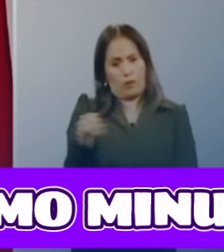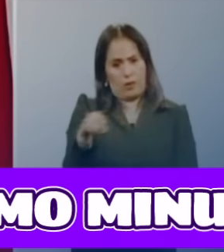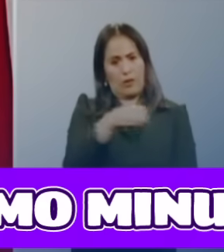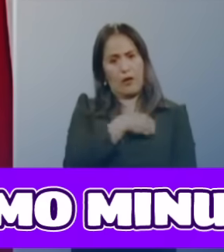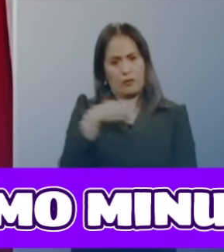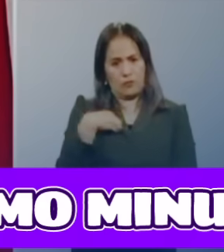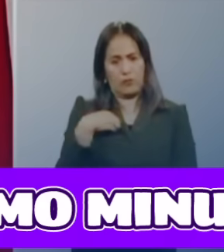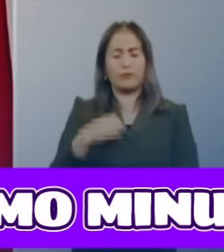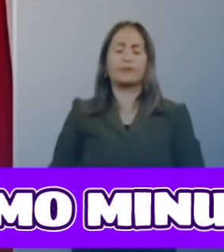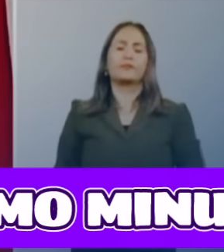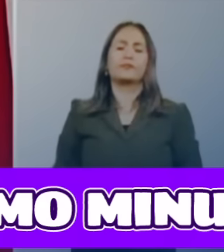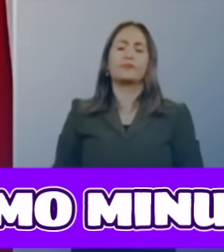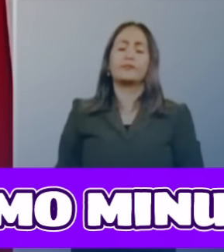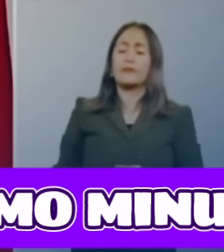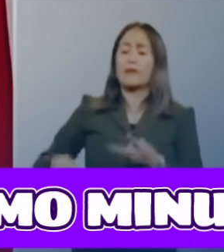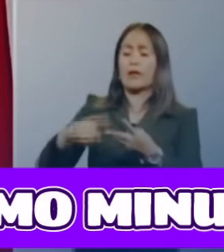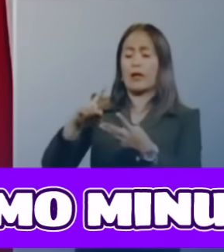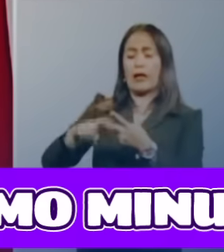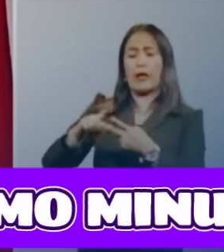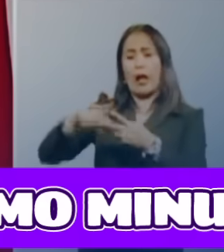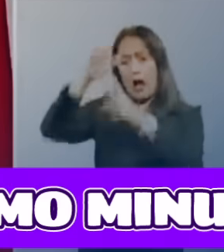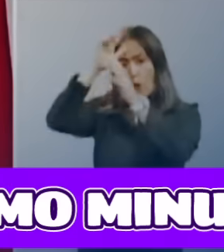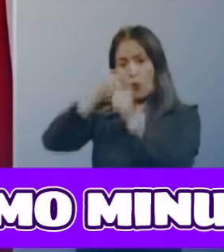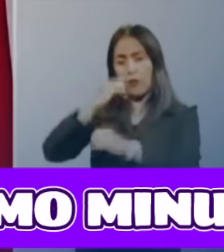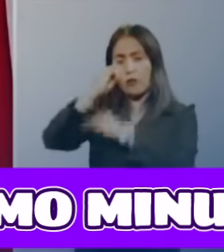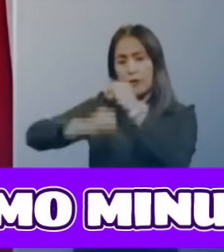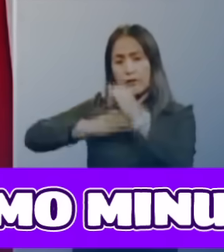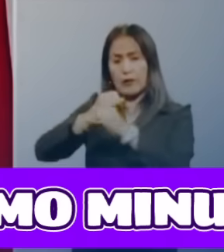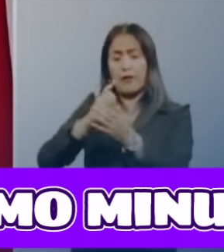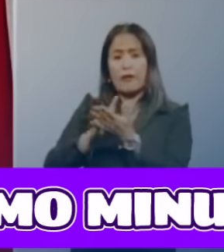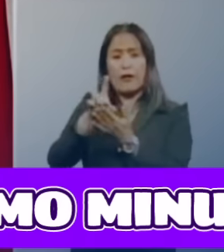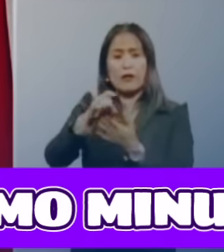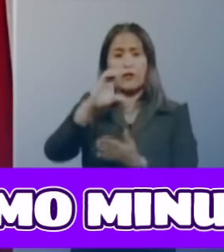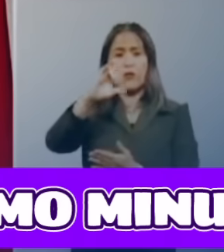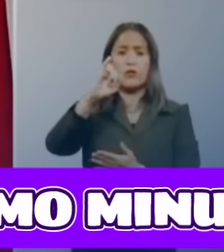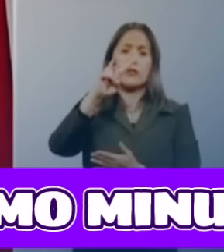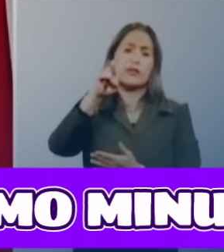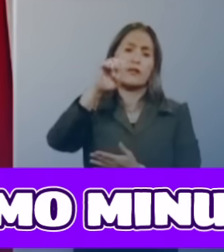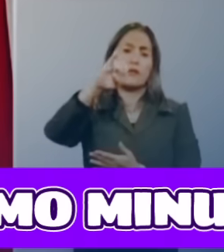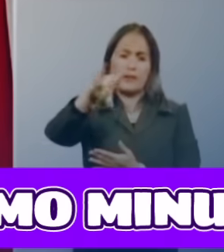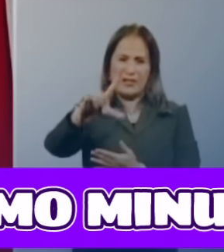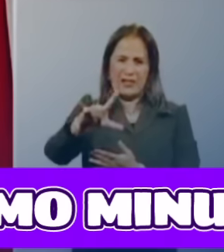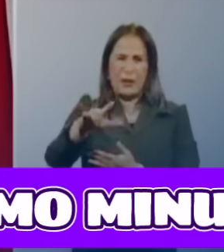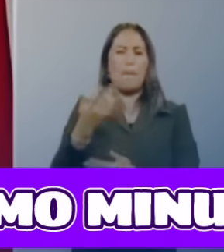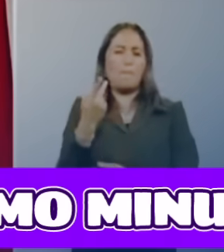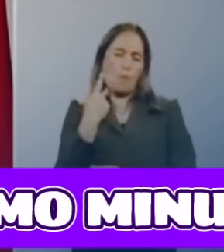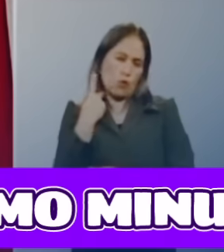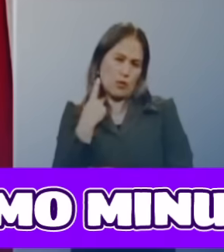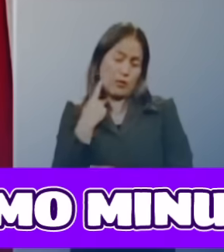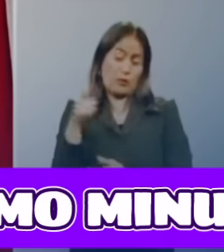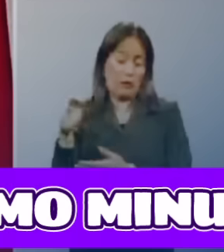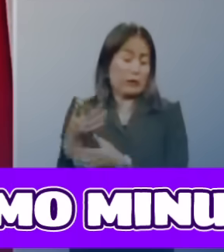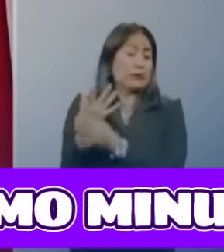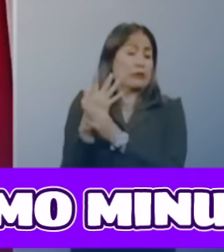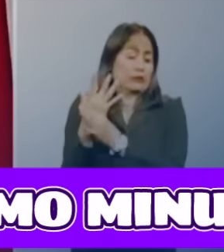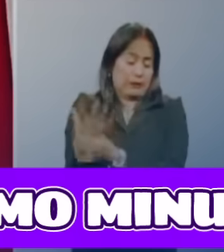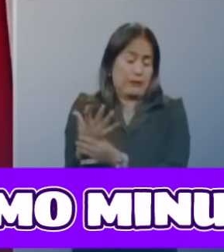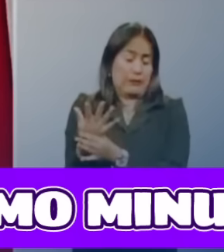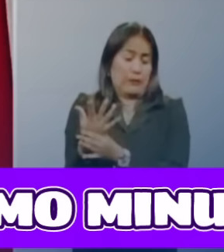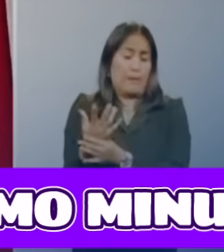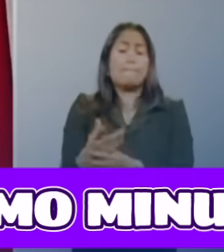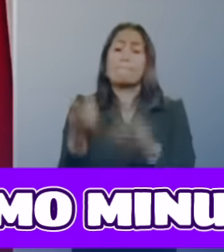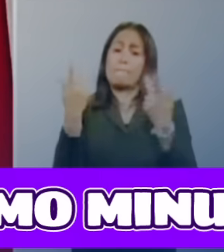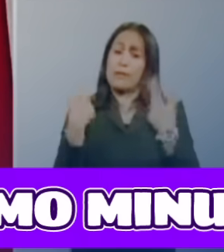parte, el Pacto Internacional de Derechos Civiles y Políticos garantiza que todas